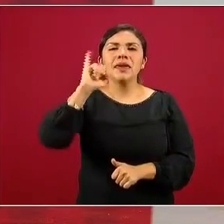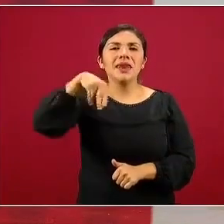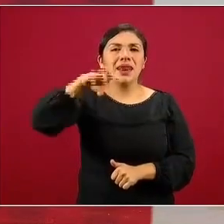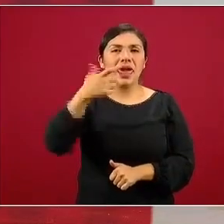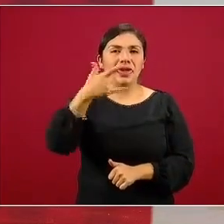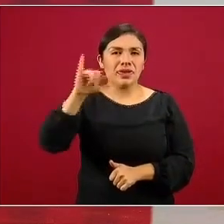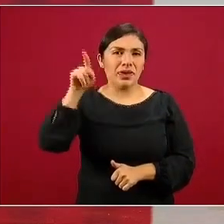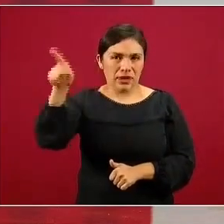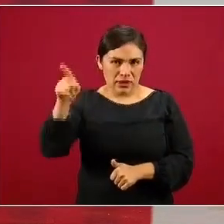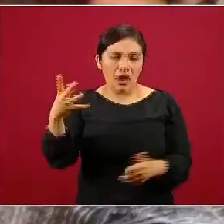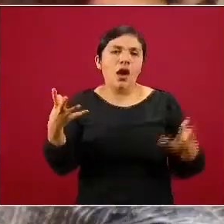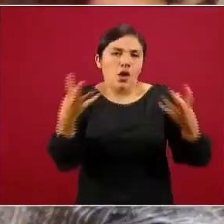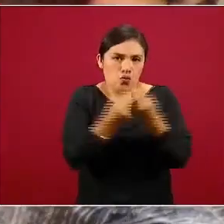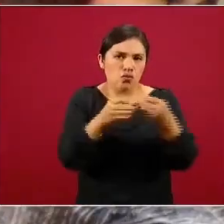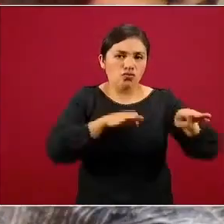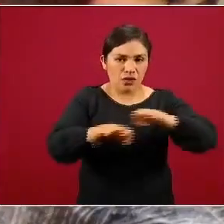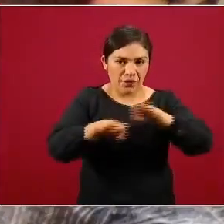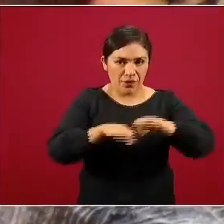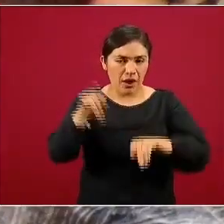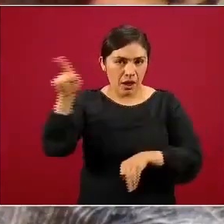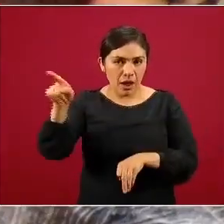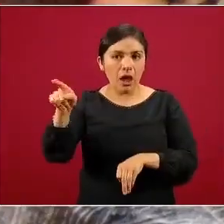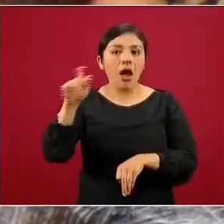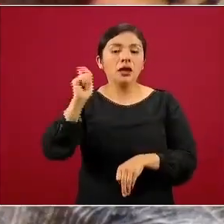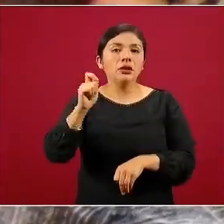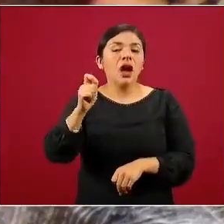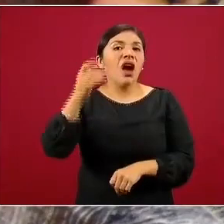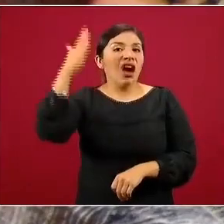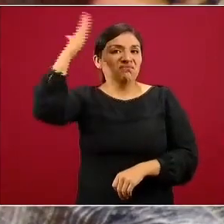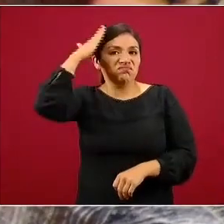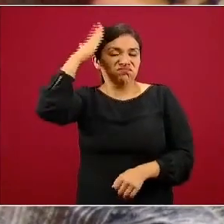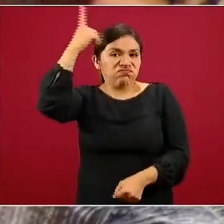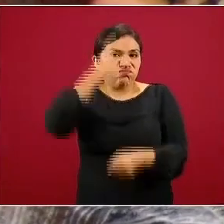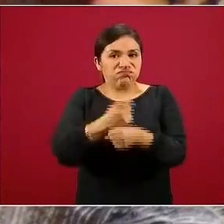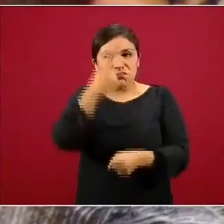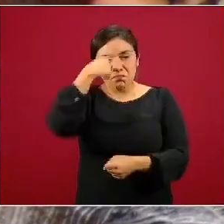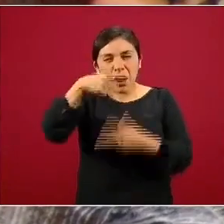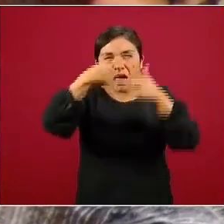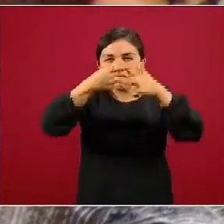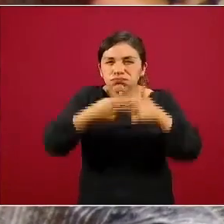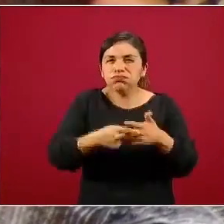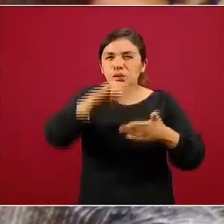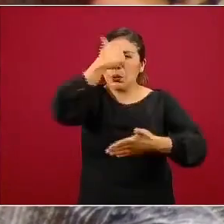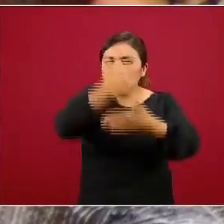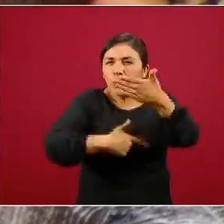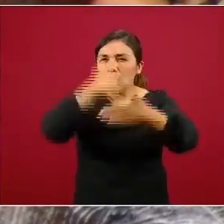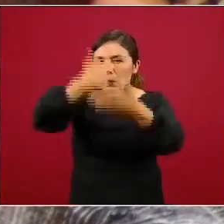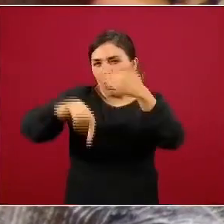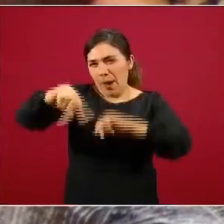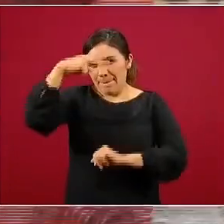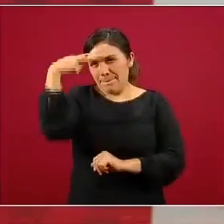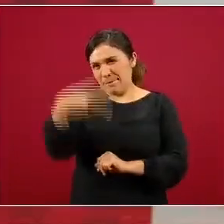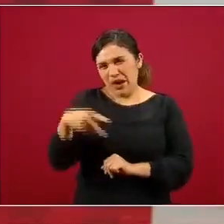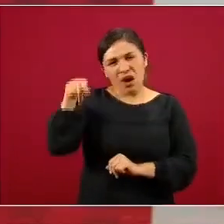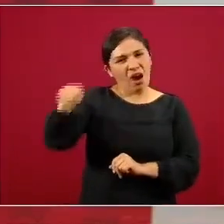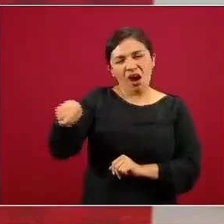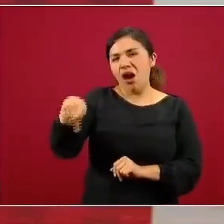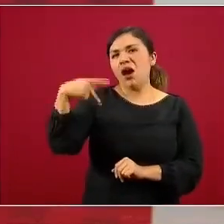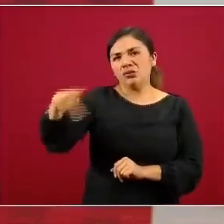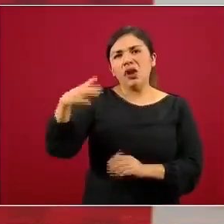Nacional de Geografía y Estadística, INEGI, quien es la autoridad en términos de estadísticas vitales en México, y es un